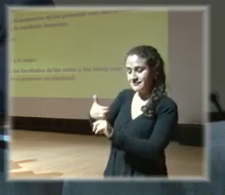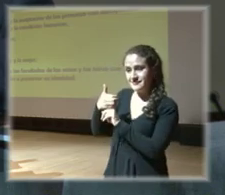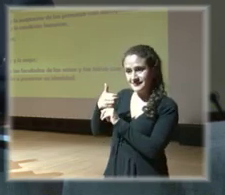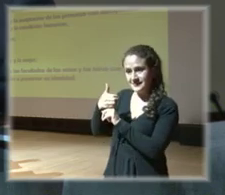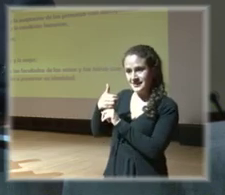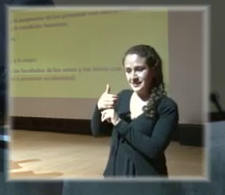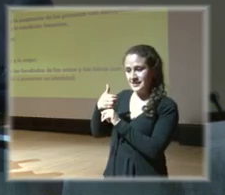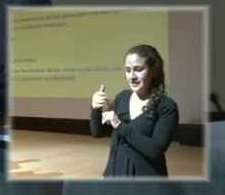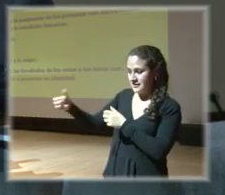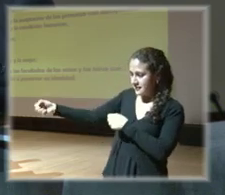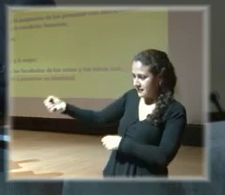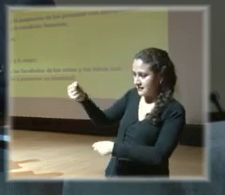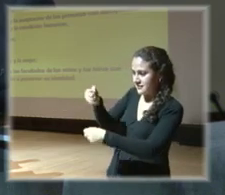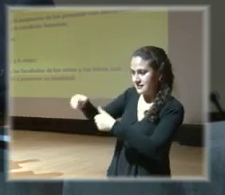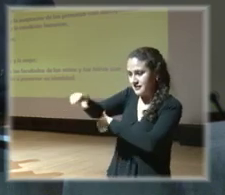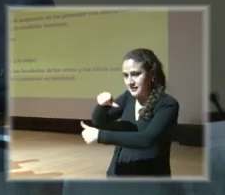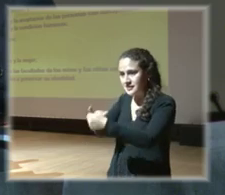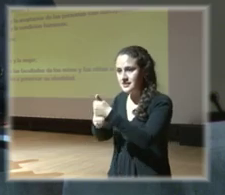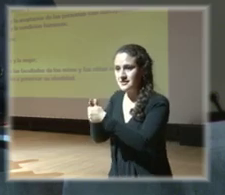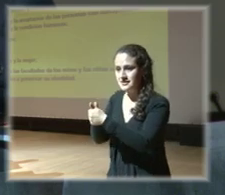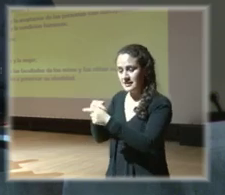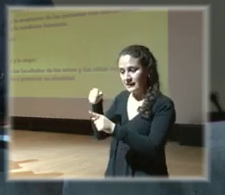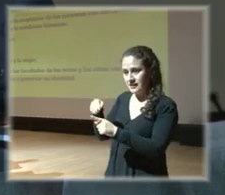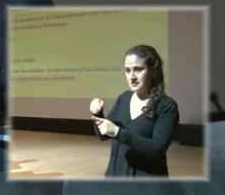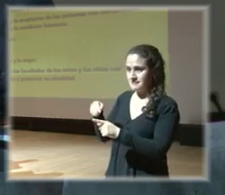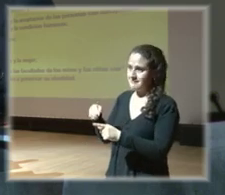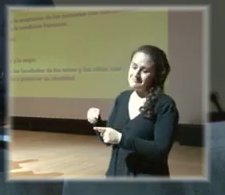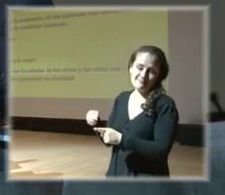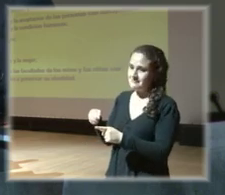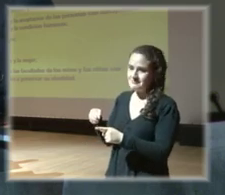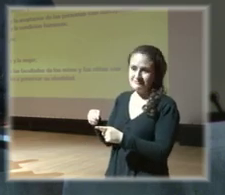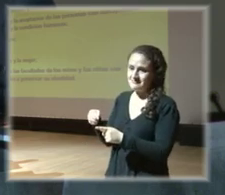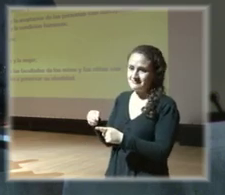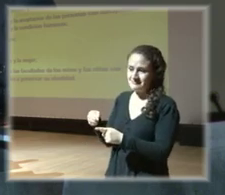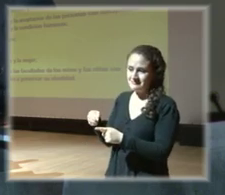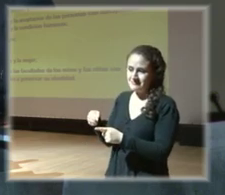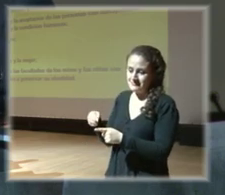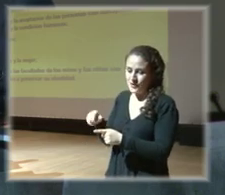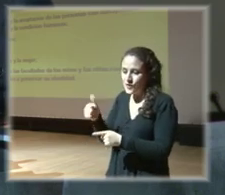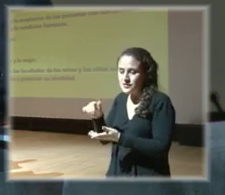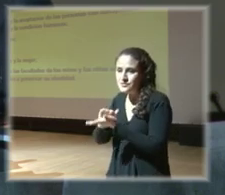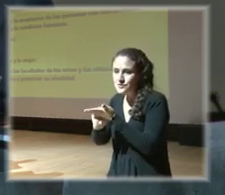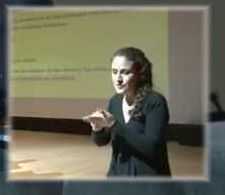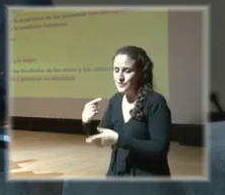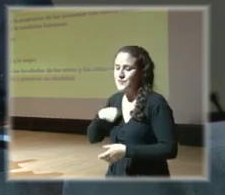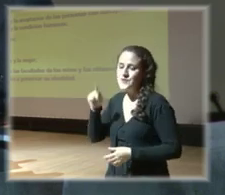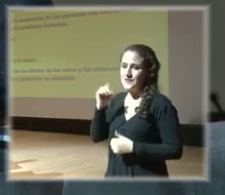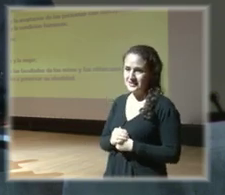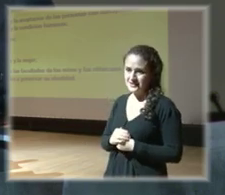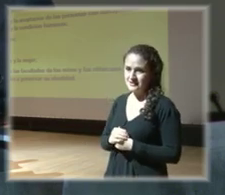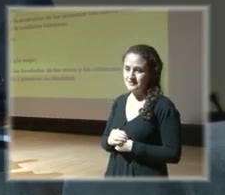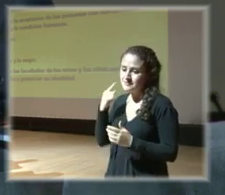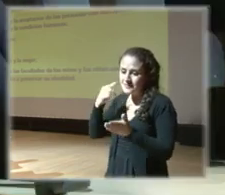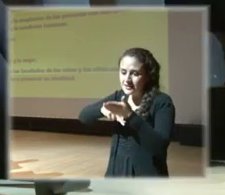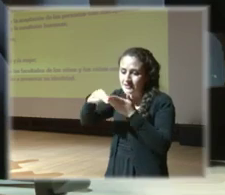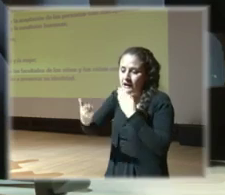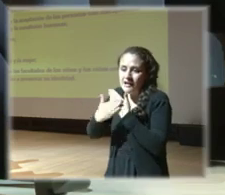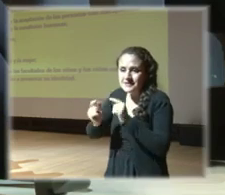la sustitución en la toma de decisiones no puede seguir siendo una opción válida y viable a la luz de la